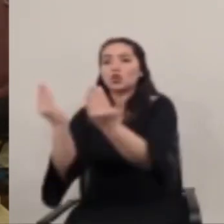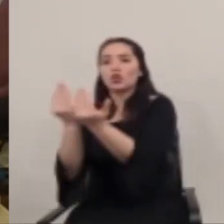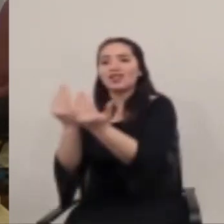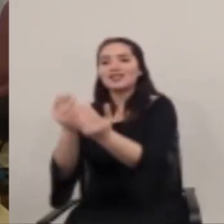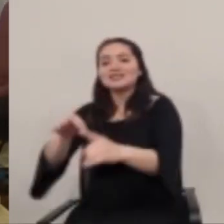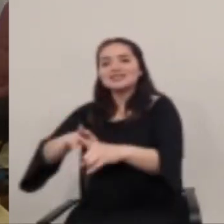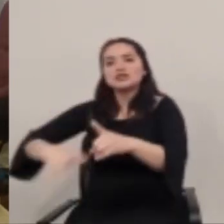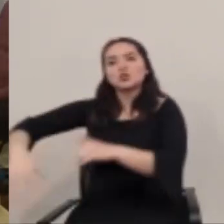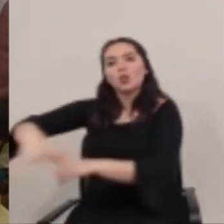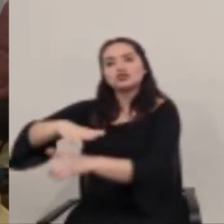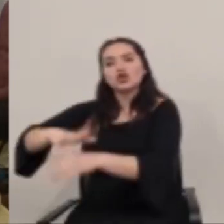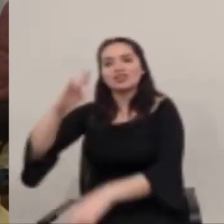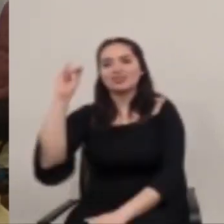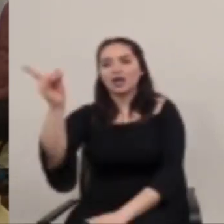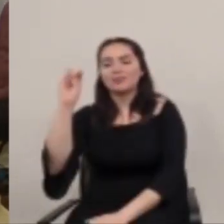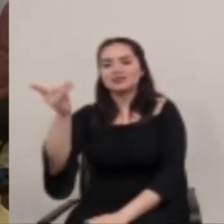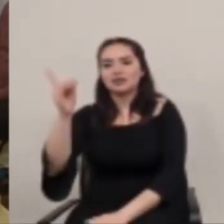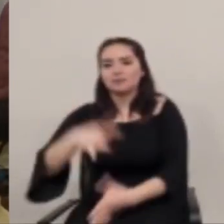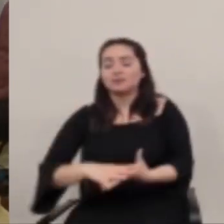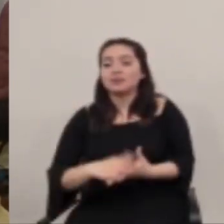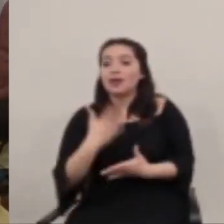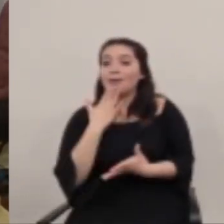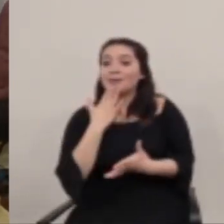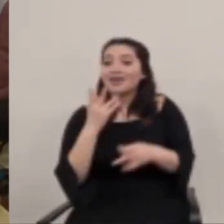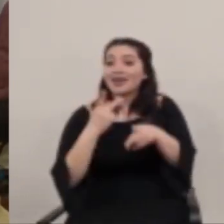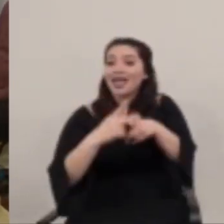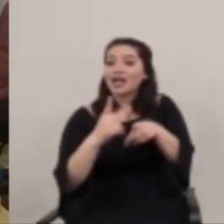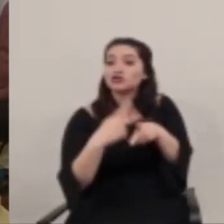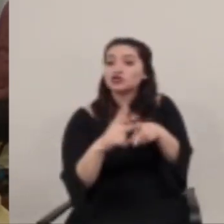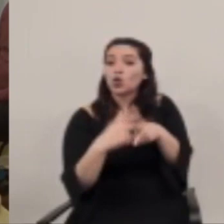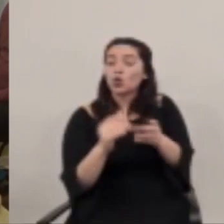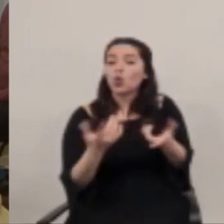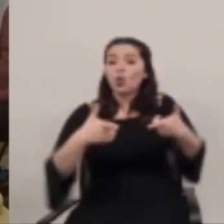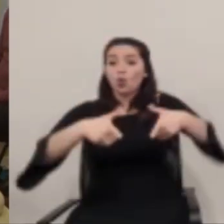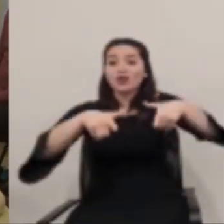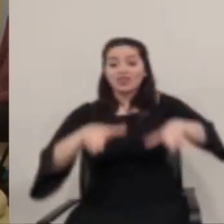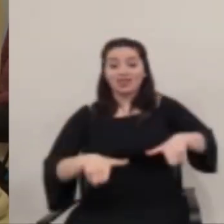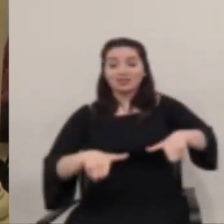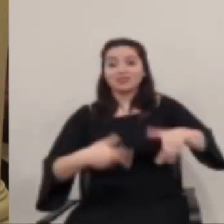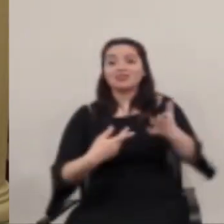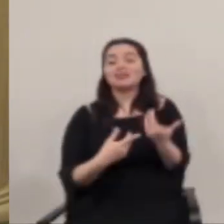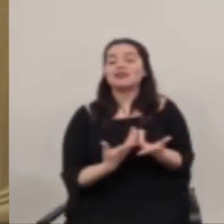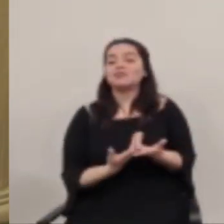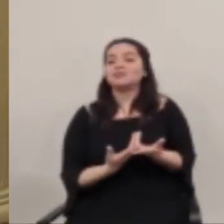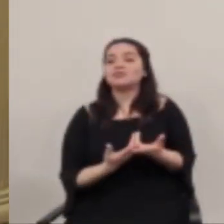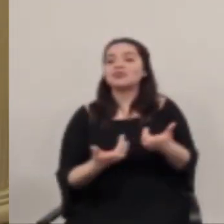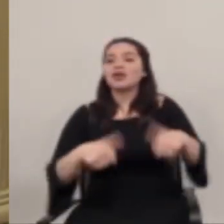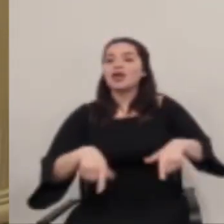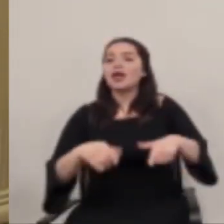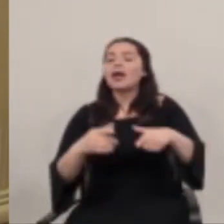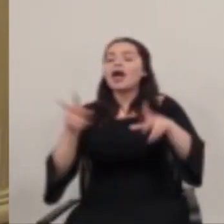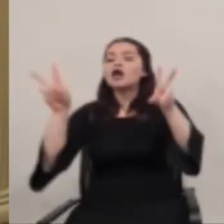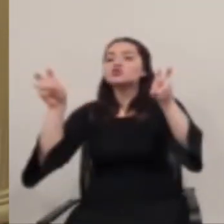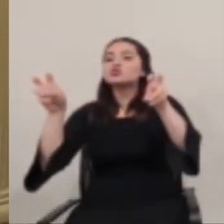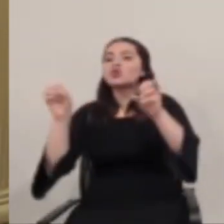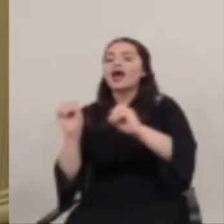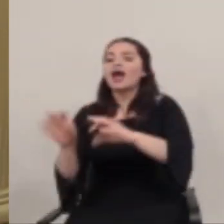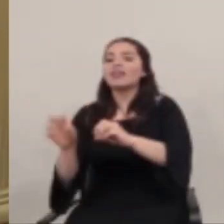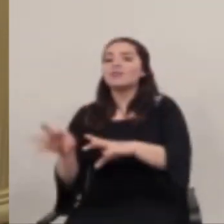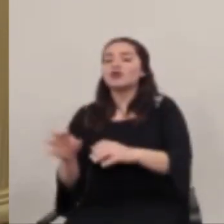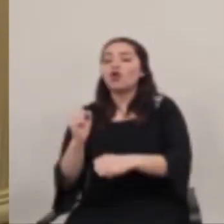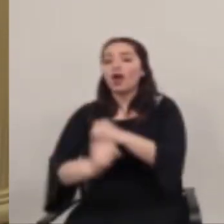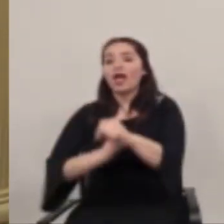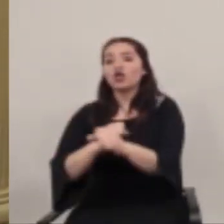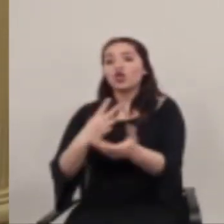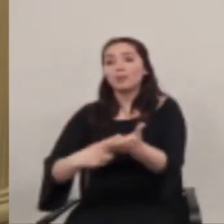2011, la creación de la Unidad de Aprendizaje del Departamento de Pregrado de la Vicerrectoría de Asuntos Académicos el año